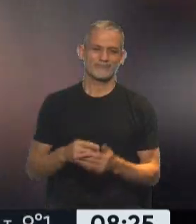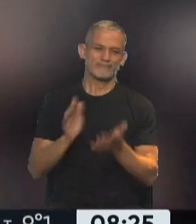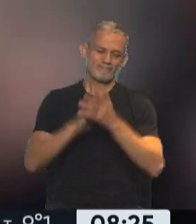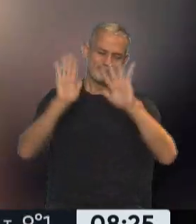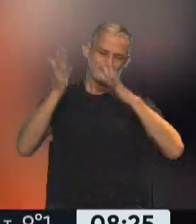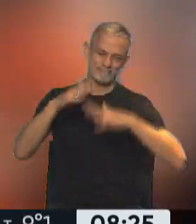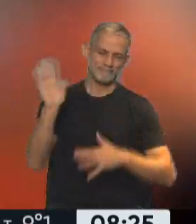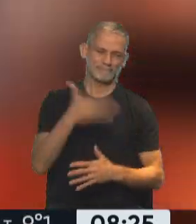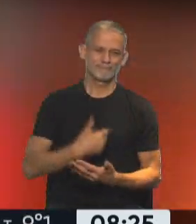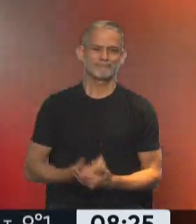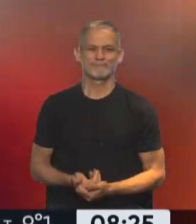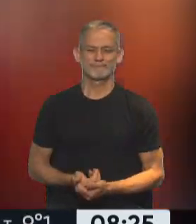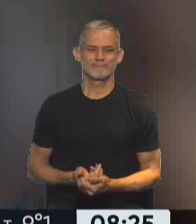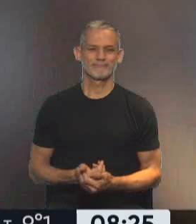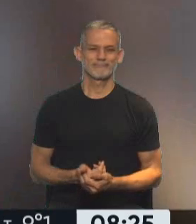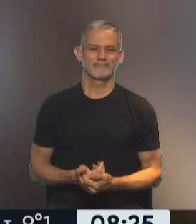Ovación.